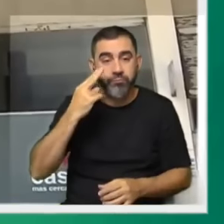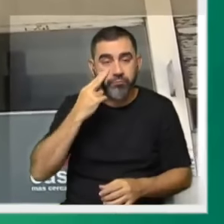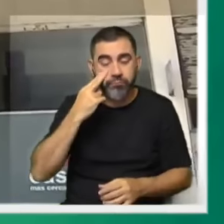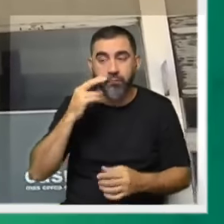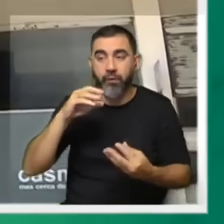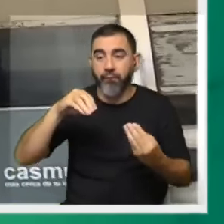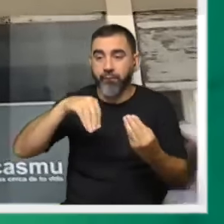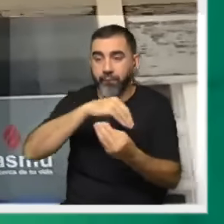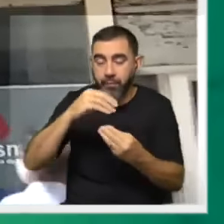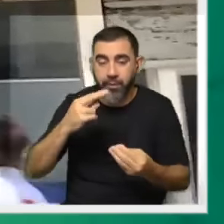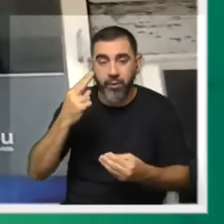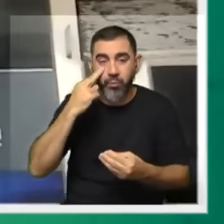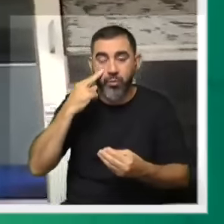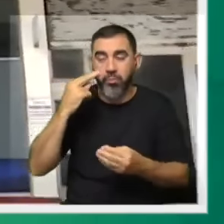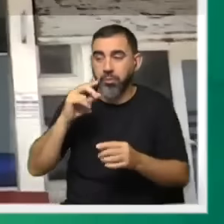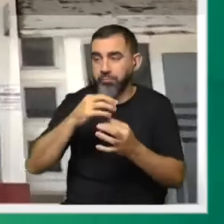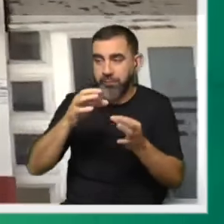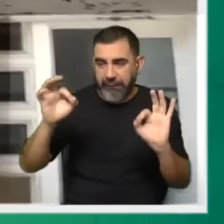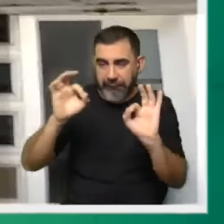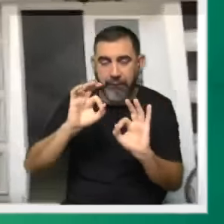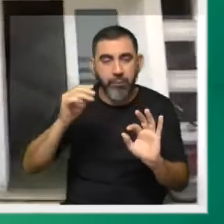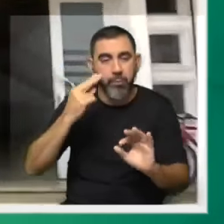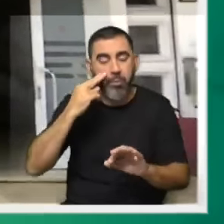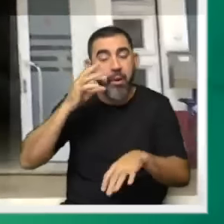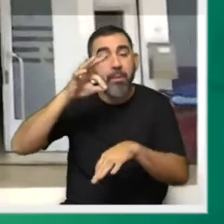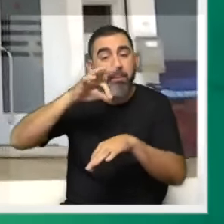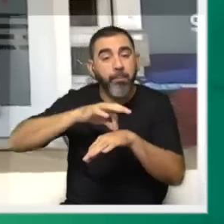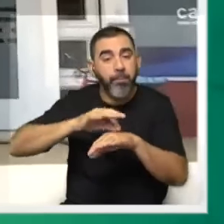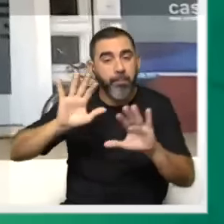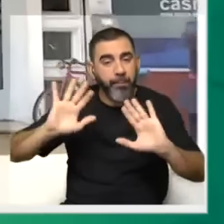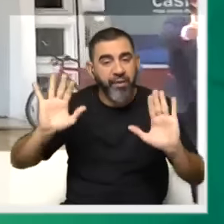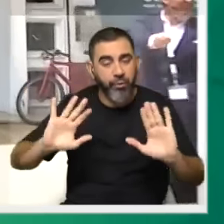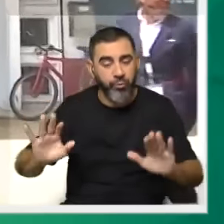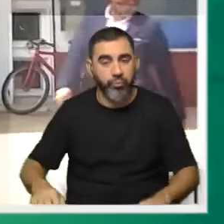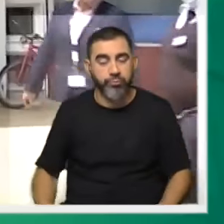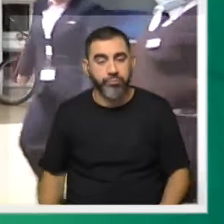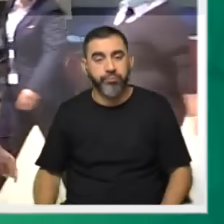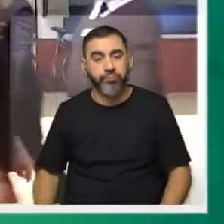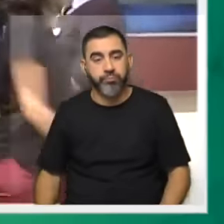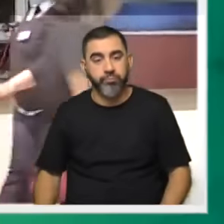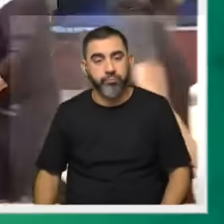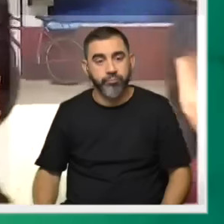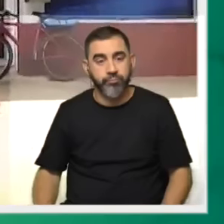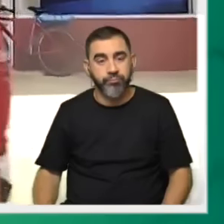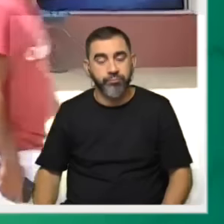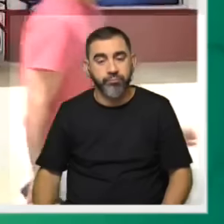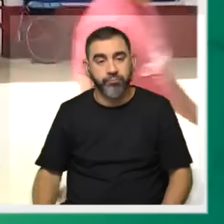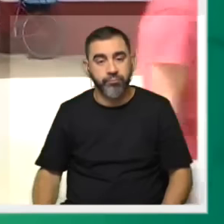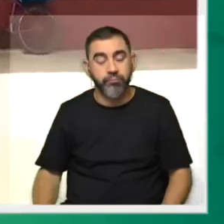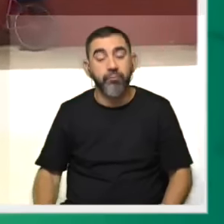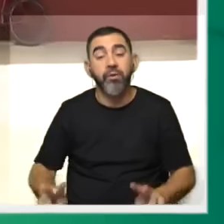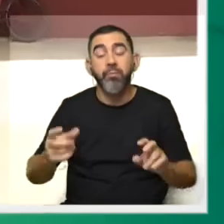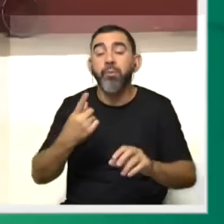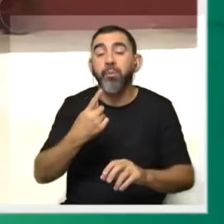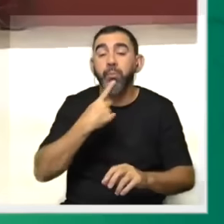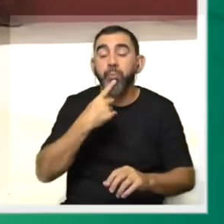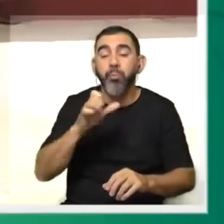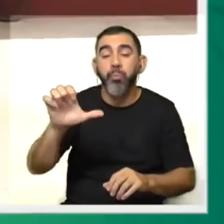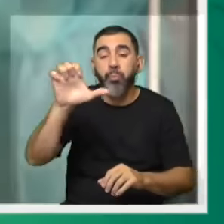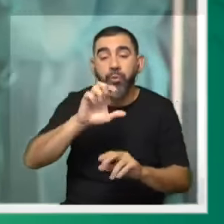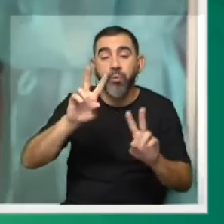familiar de un problema con su jefatura no es un tema que tenga que ver con el trabajo como médico del Dr r Meyer sino que es transmitir un tema político empresarial